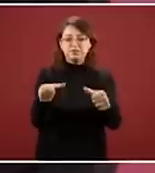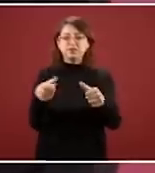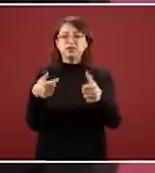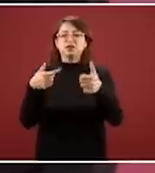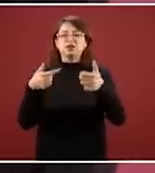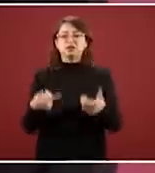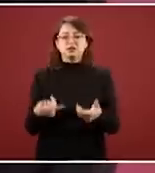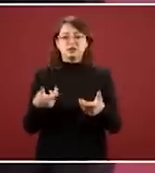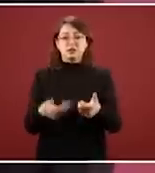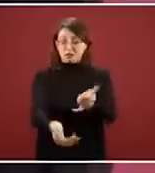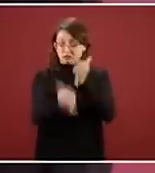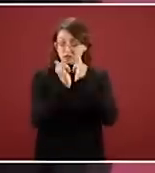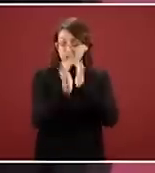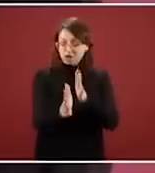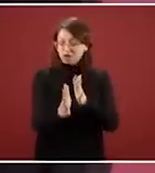no haya fraude